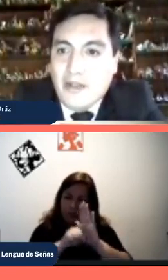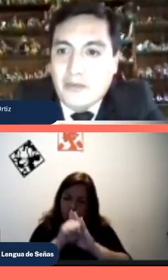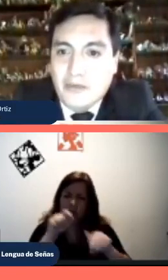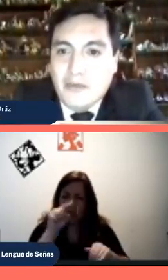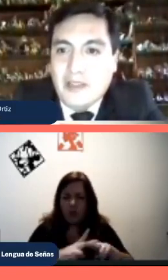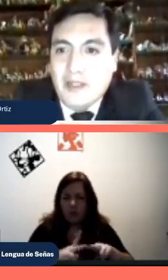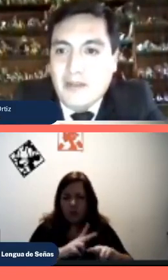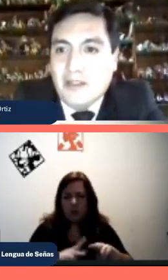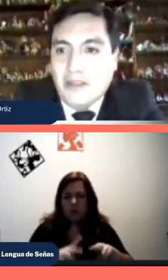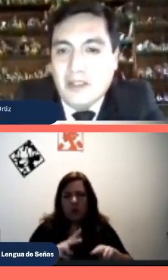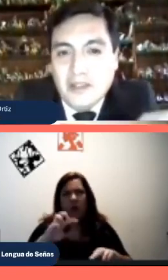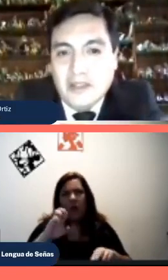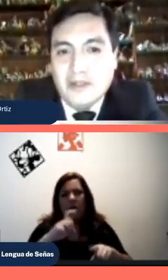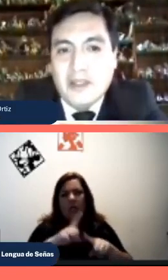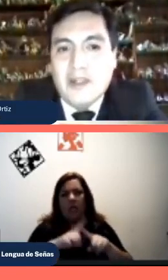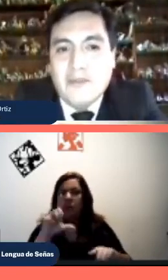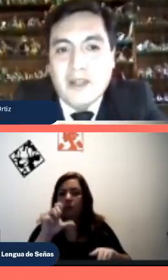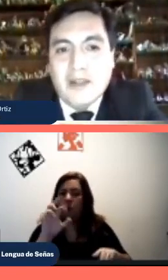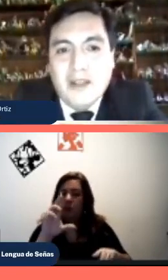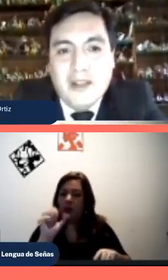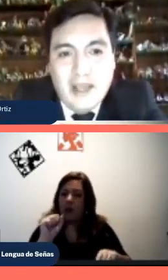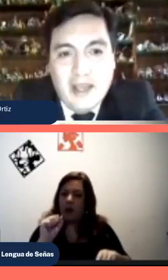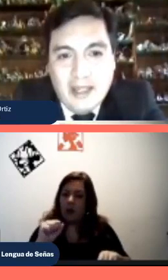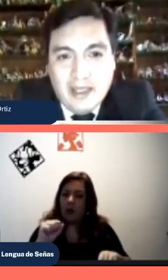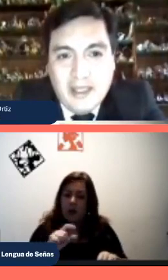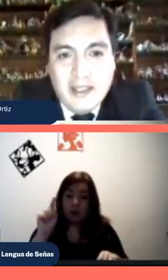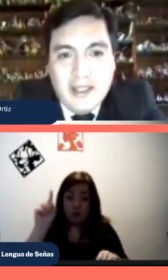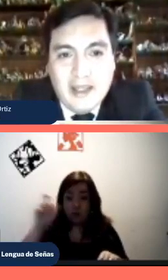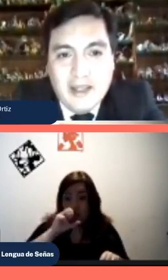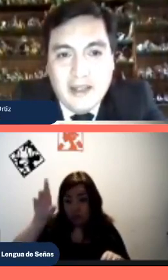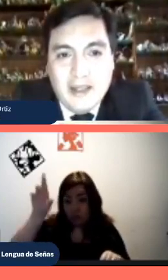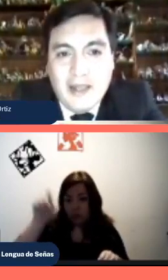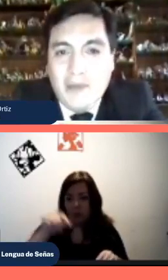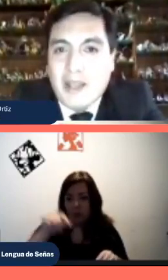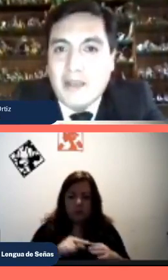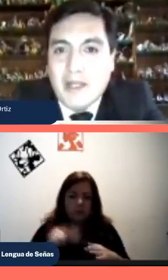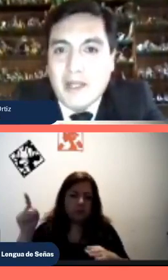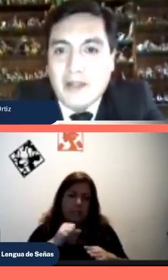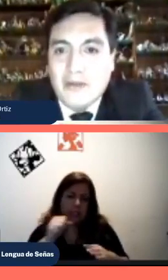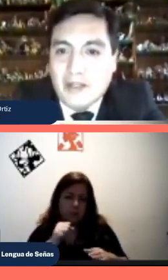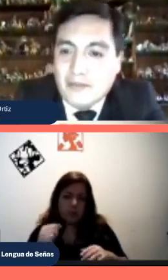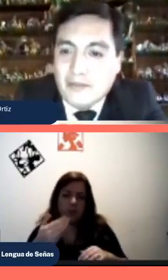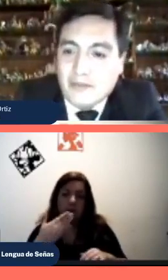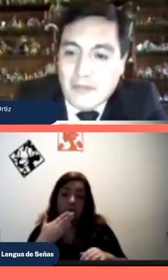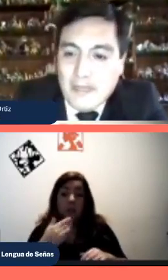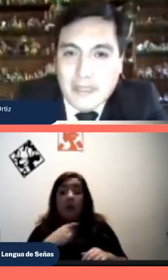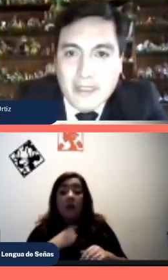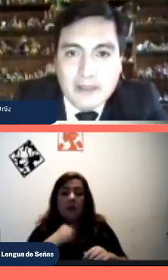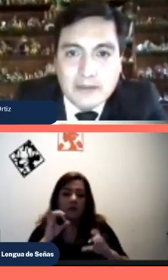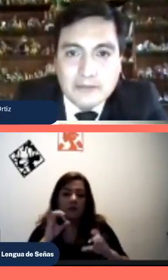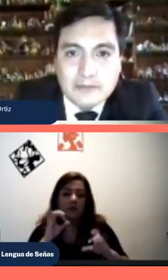de ella con una entrevista, así que si lo quieren ver, ahí les dejé la imagen para que lo vean.